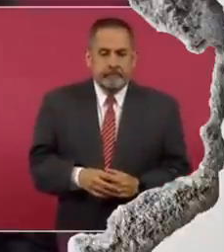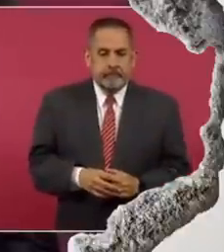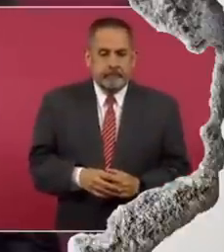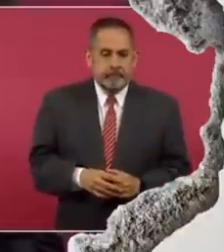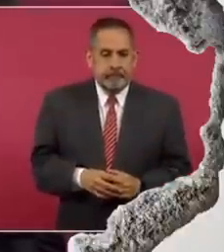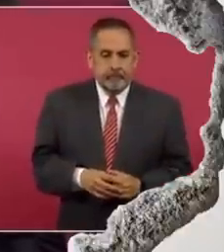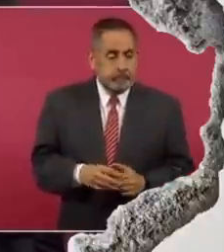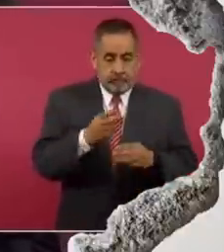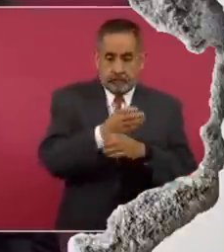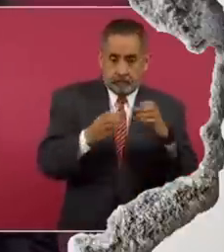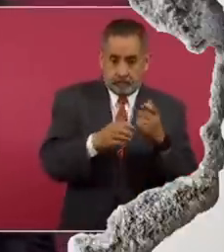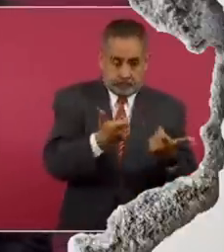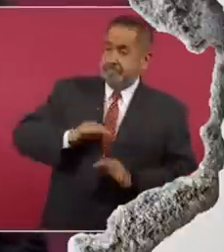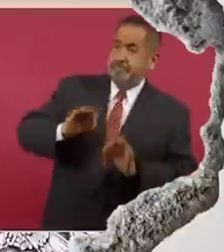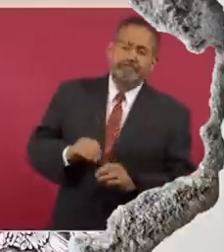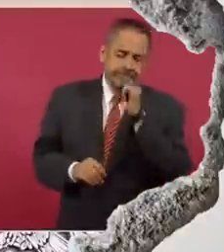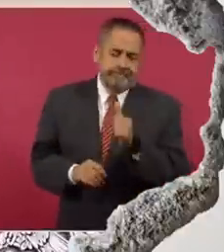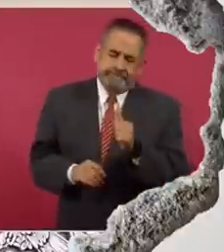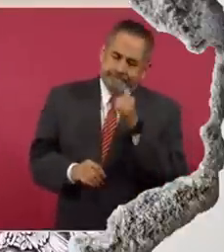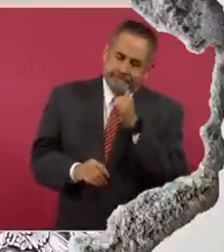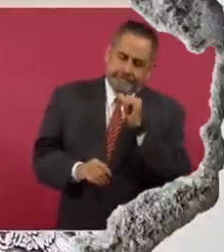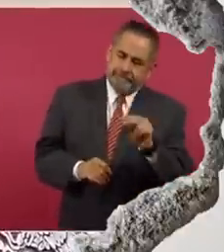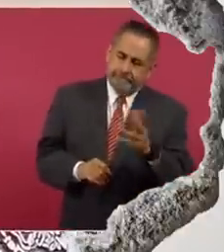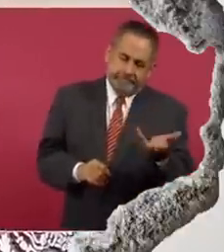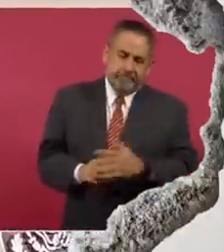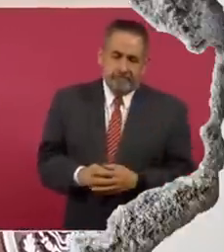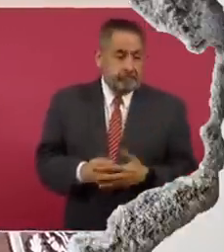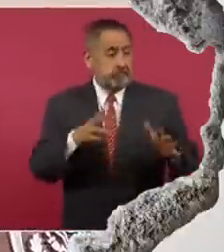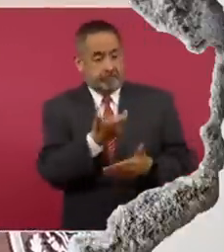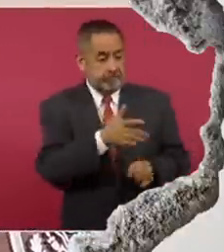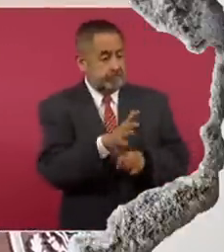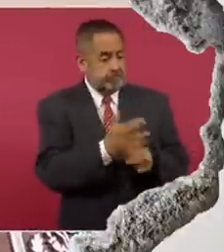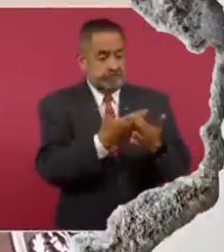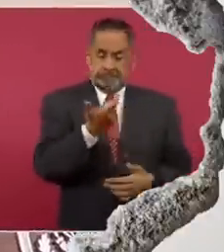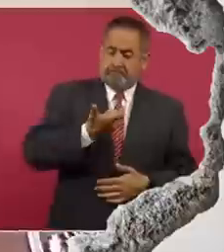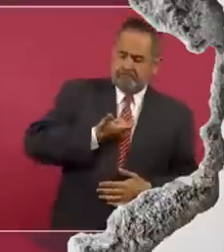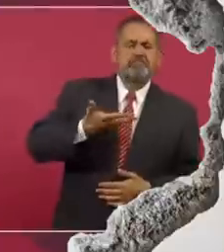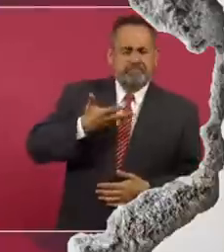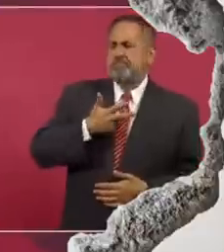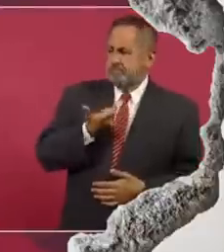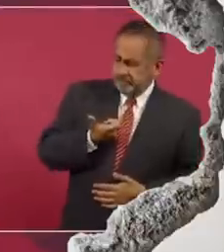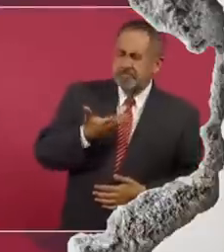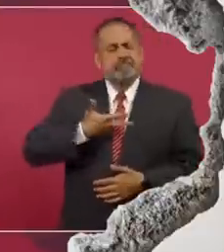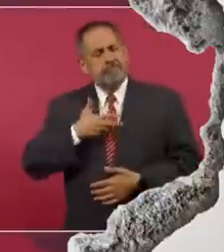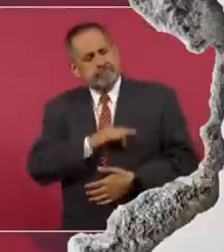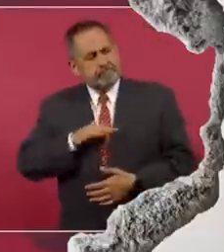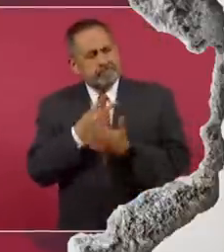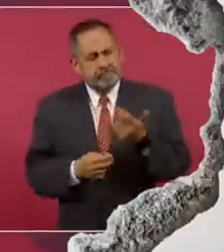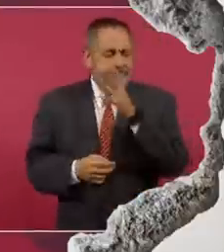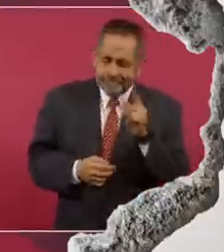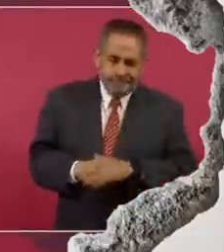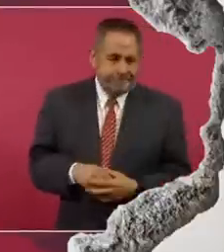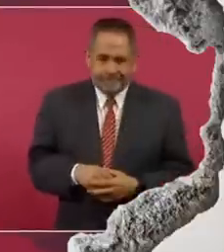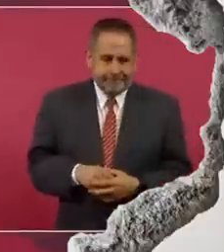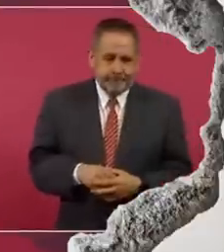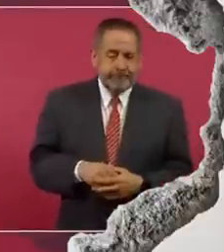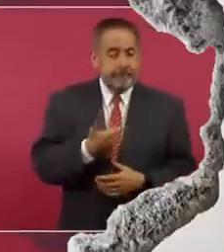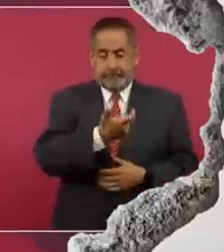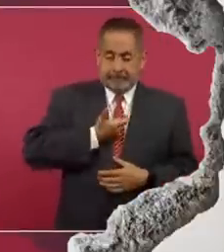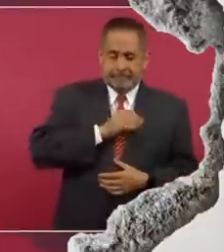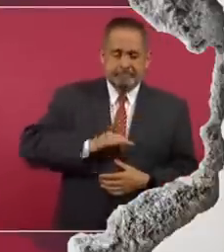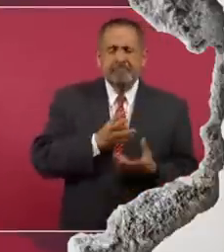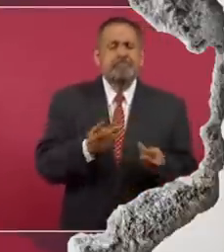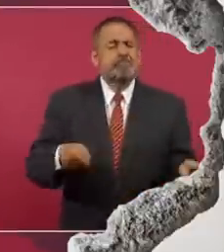necesariamente lo material lleva a la felicidad, no necesariamente el dinero es la felicidad. Eso puede producir una felicidad efímera,